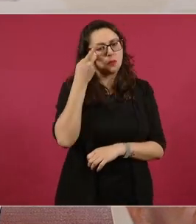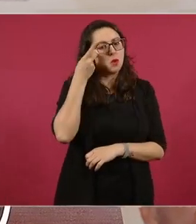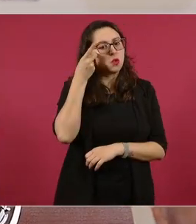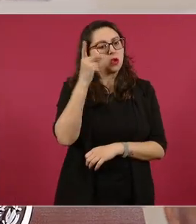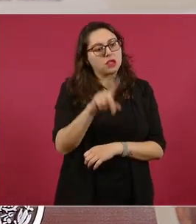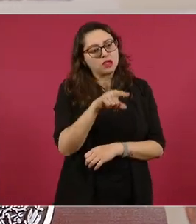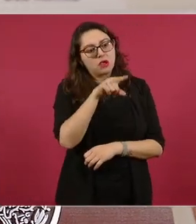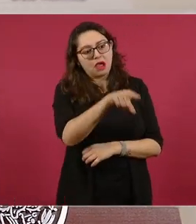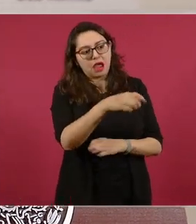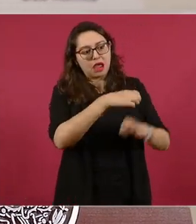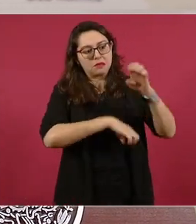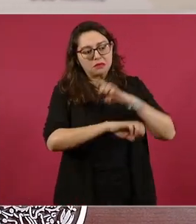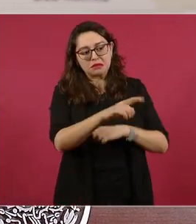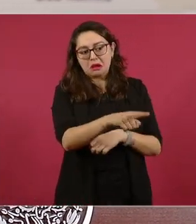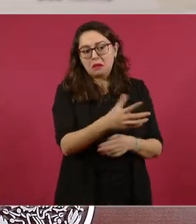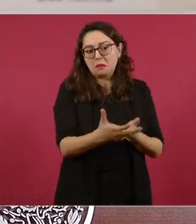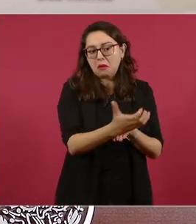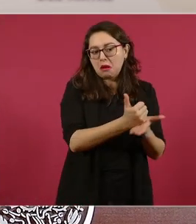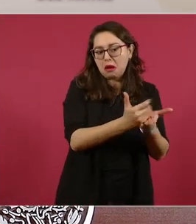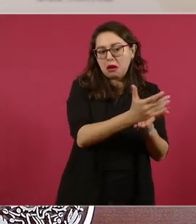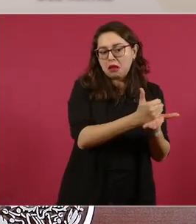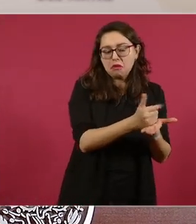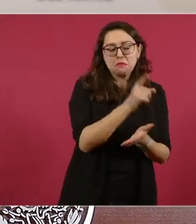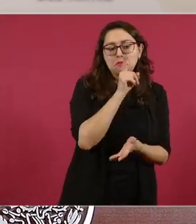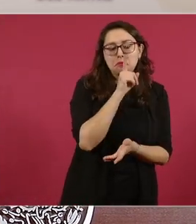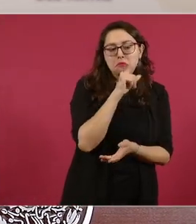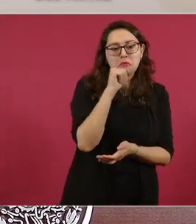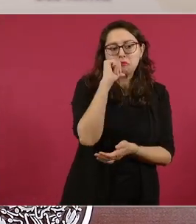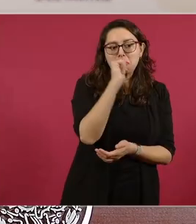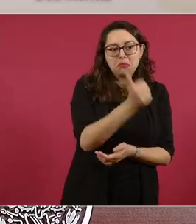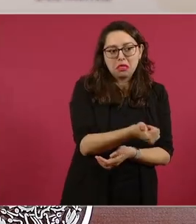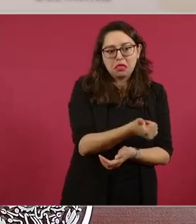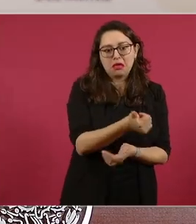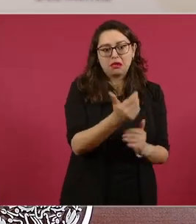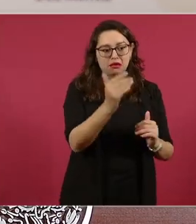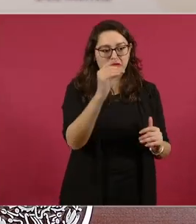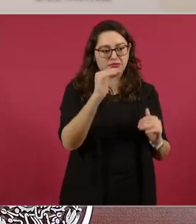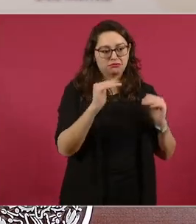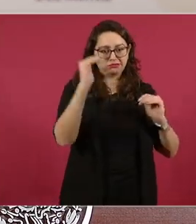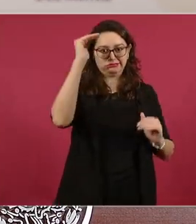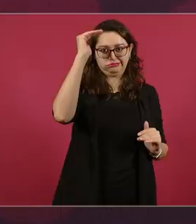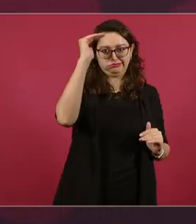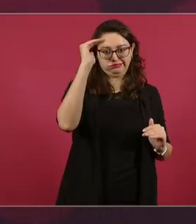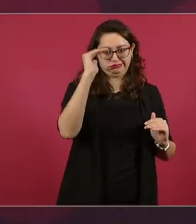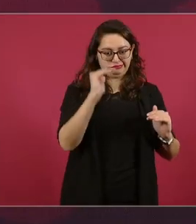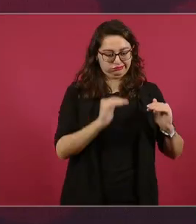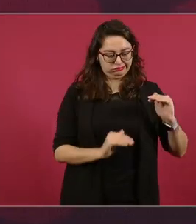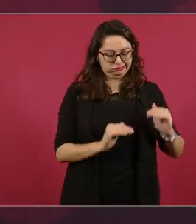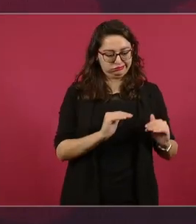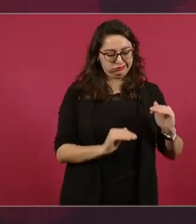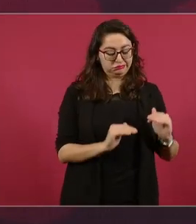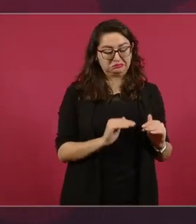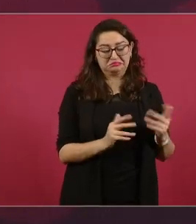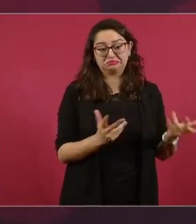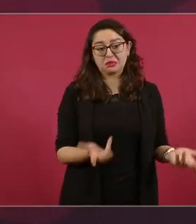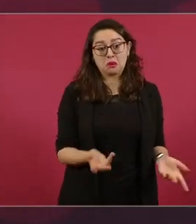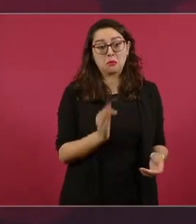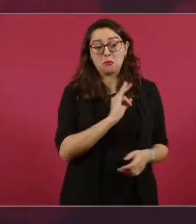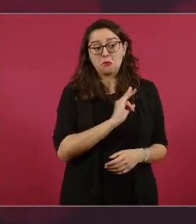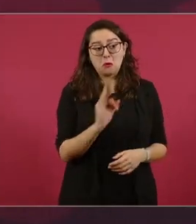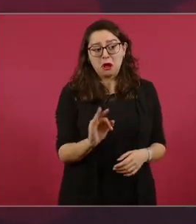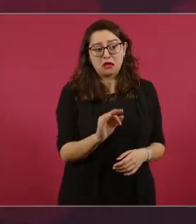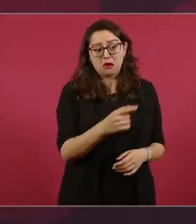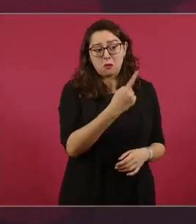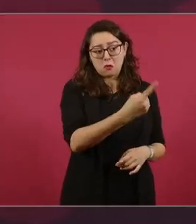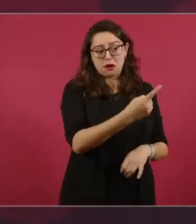esa empresa, esa compañía puede crear 3, 4, 5, 10